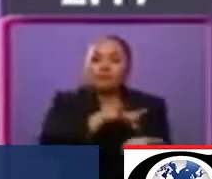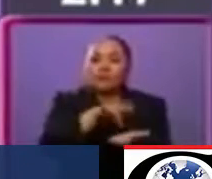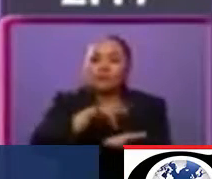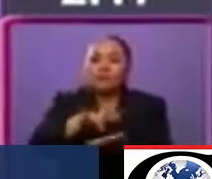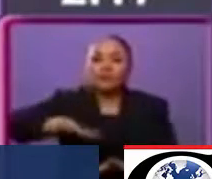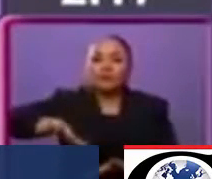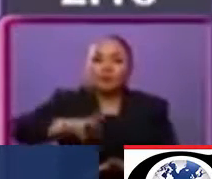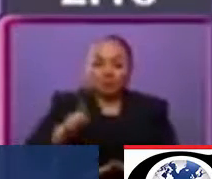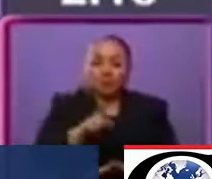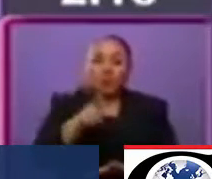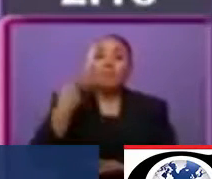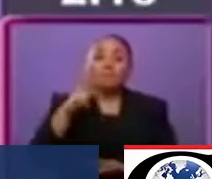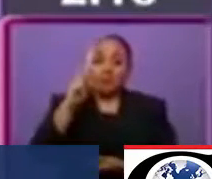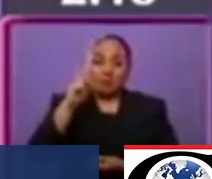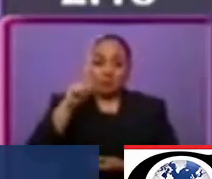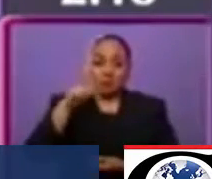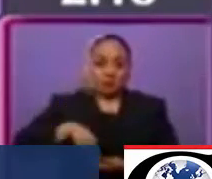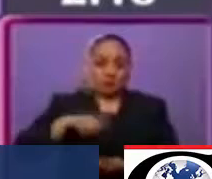gobiernos municipales